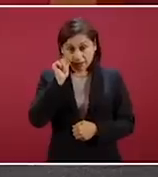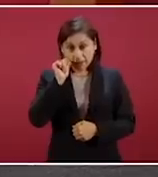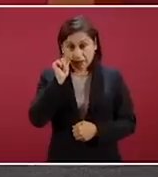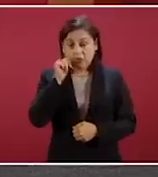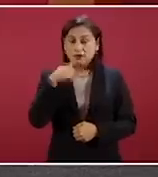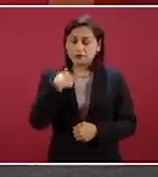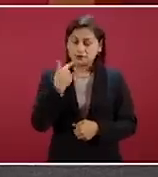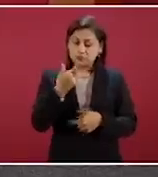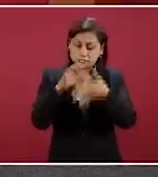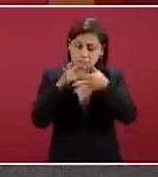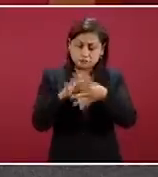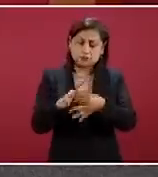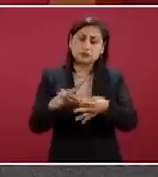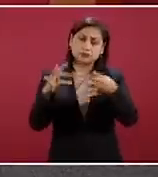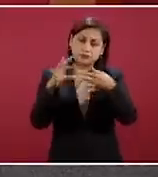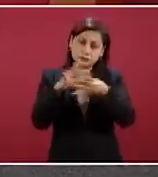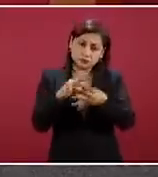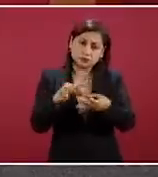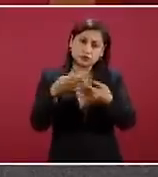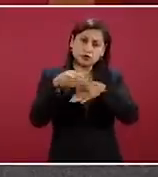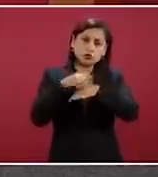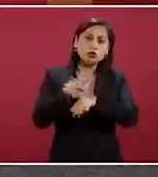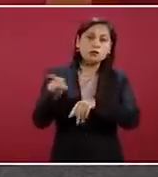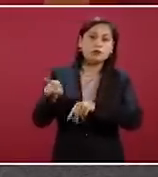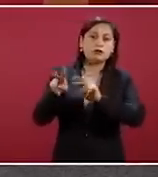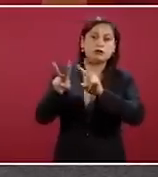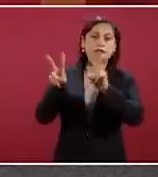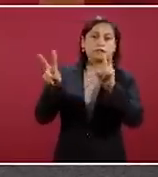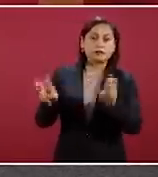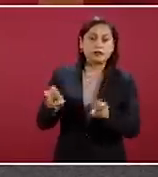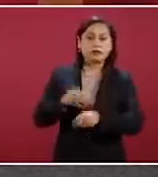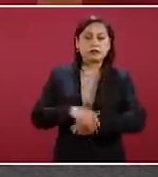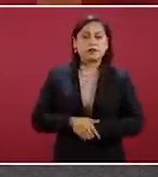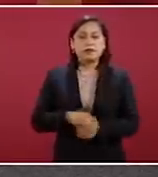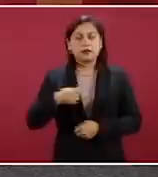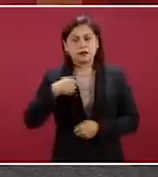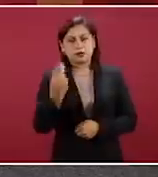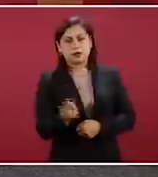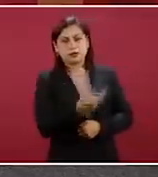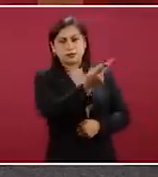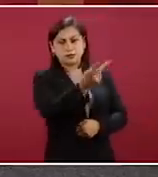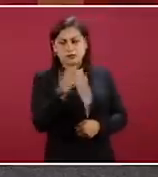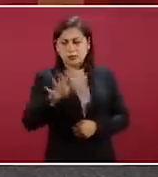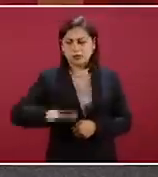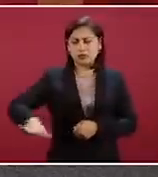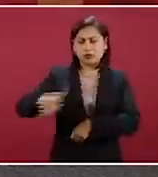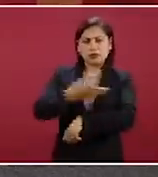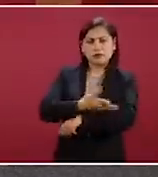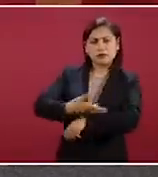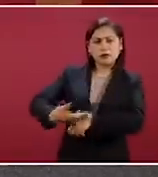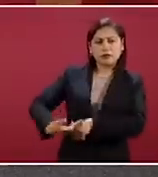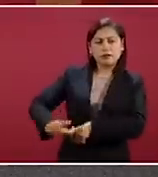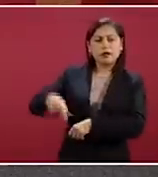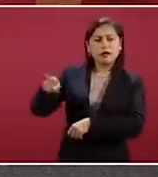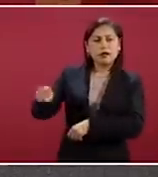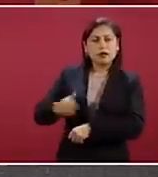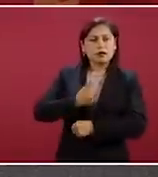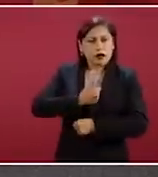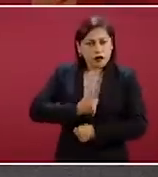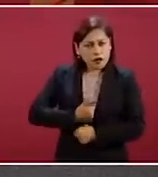mañana hablamos sobre el tema. ¿Considera que son víctimas la familia Levarón, señor presidente? Pero me